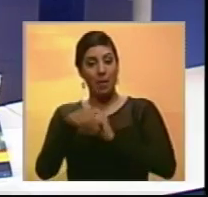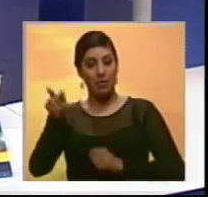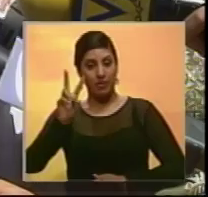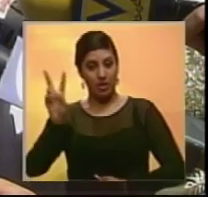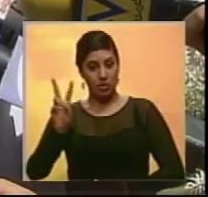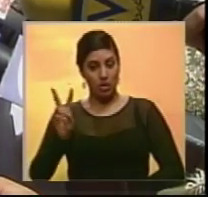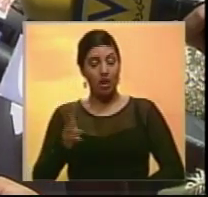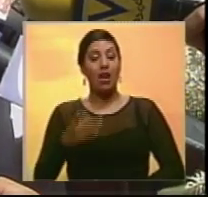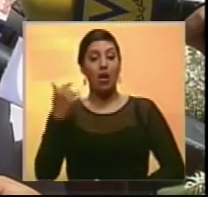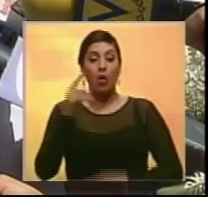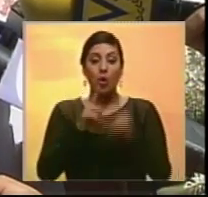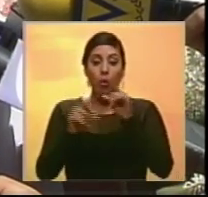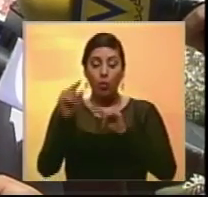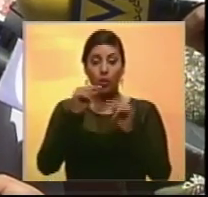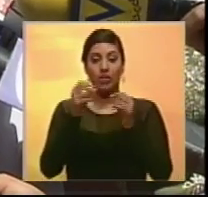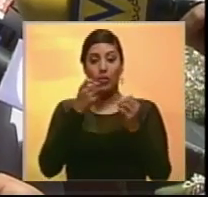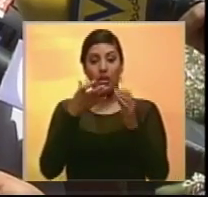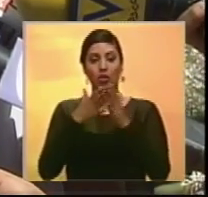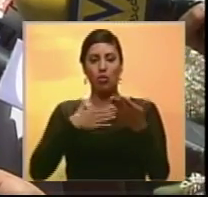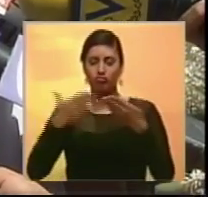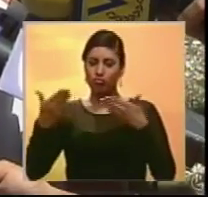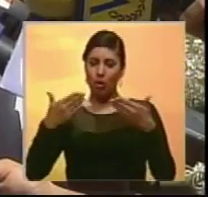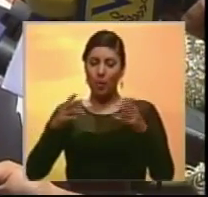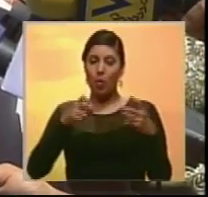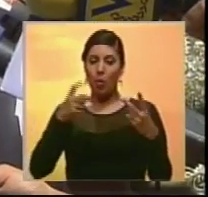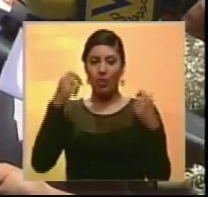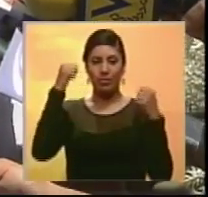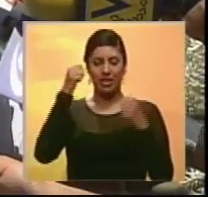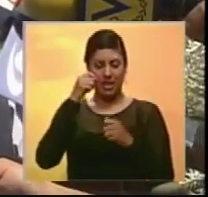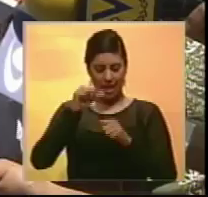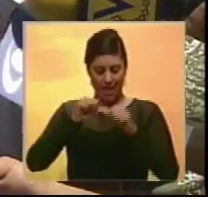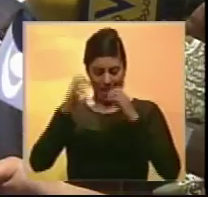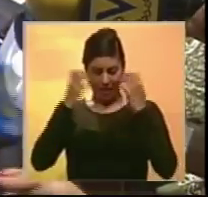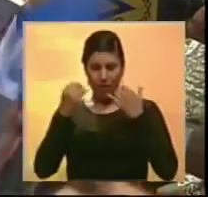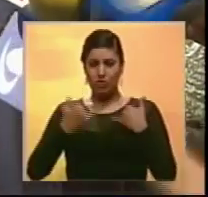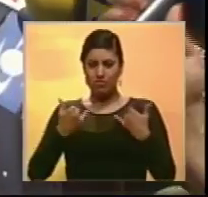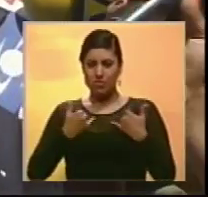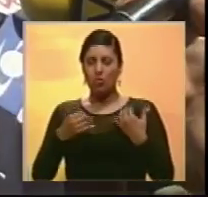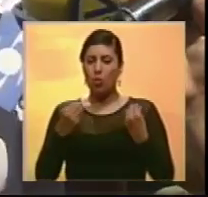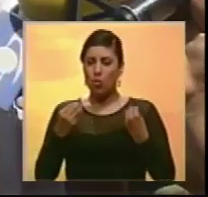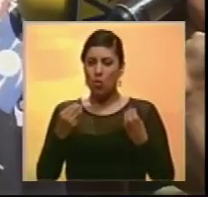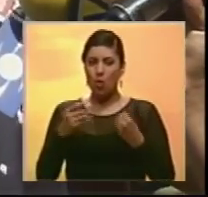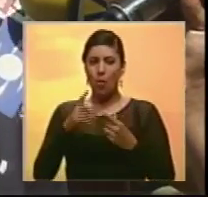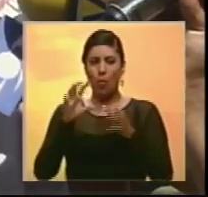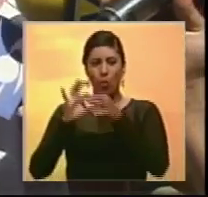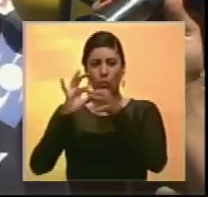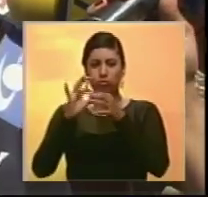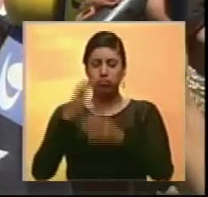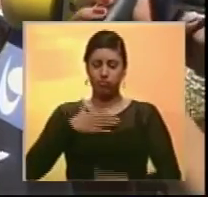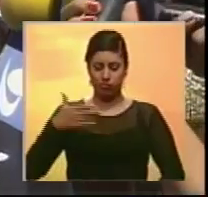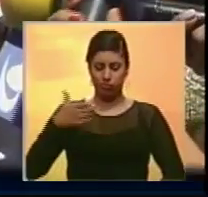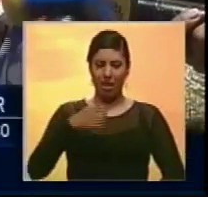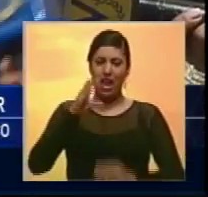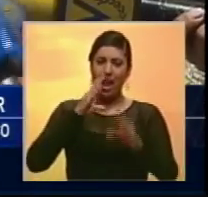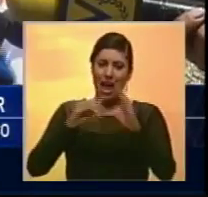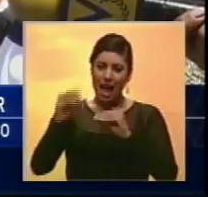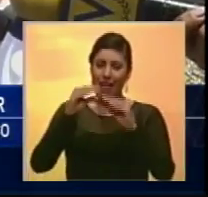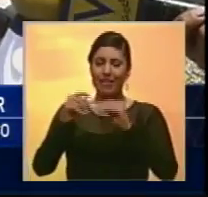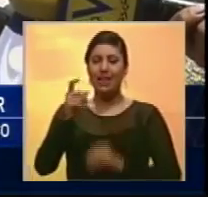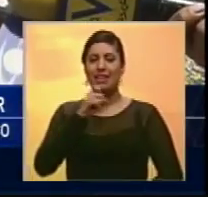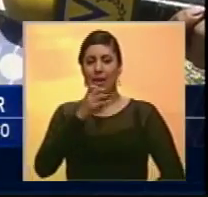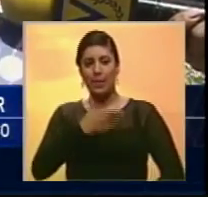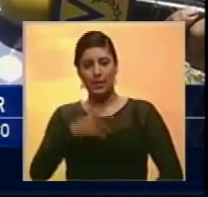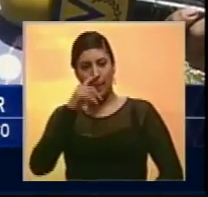Venezuela. A través de su cuenta en Twitter compartió un ejercicio de autocrítica sobre el proceder de la unidad venezolana en las conversaciones con el